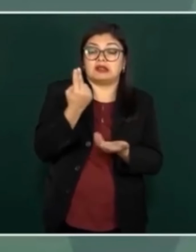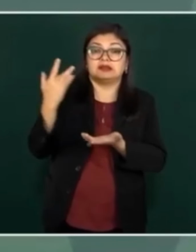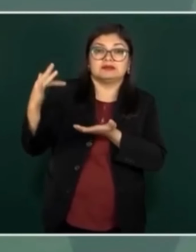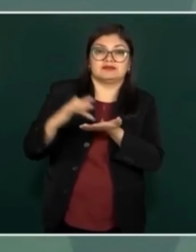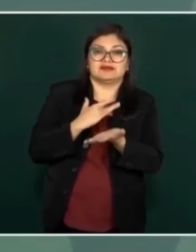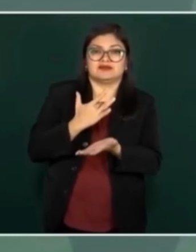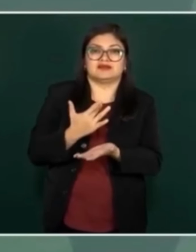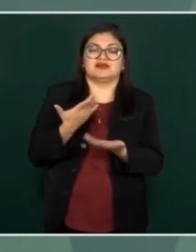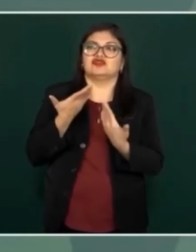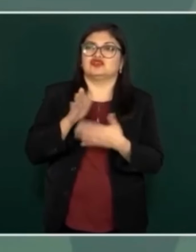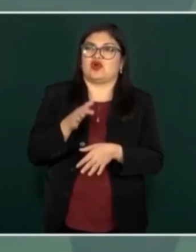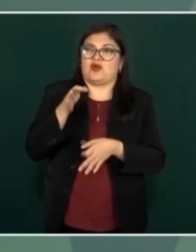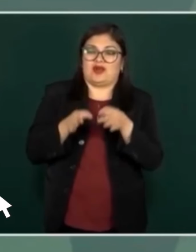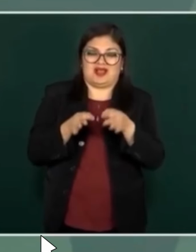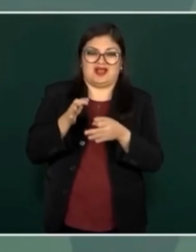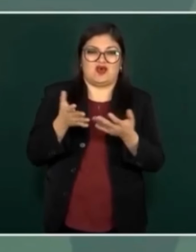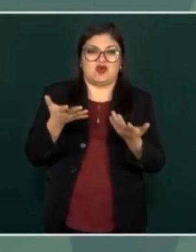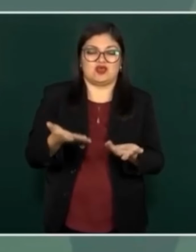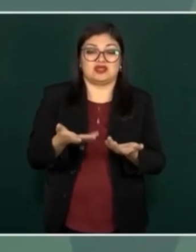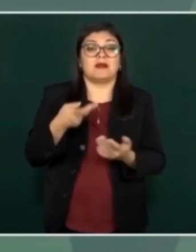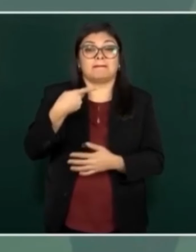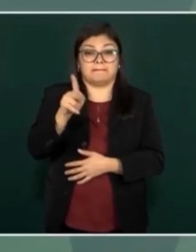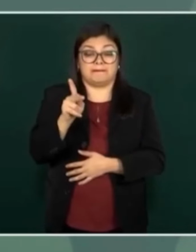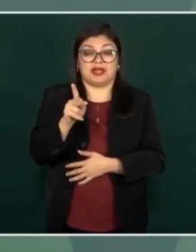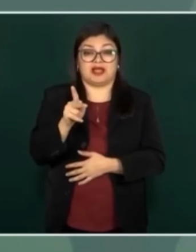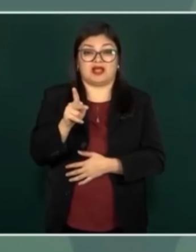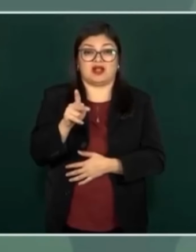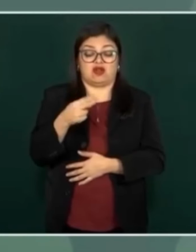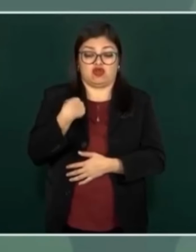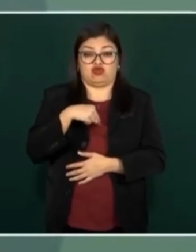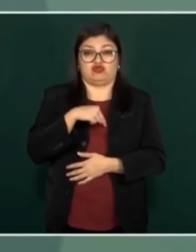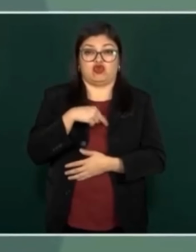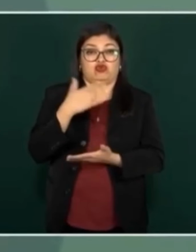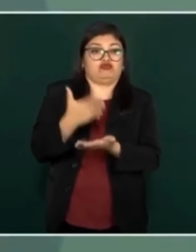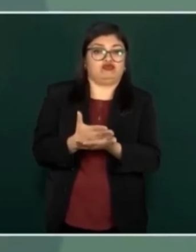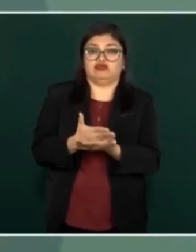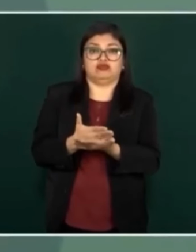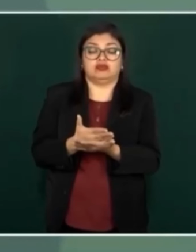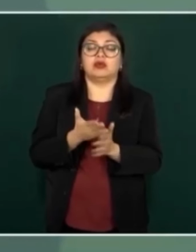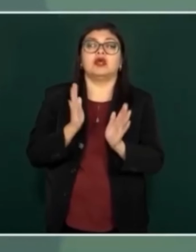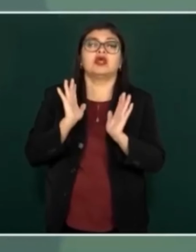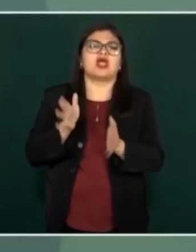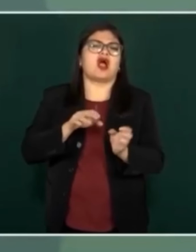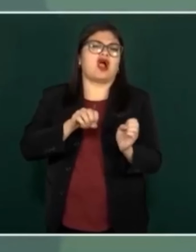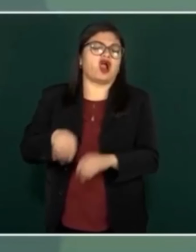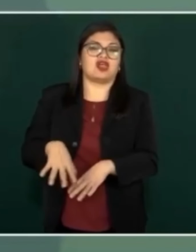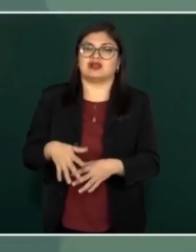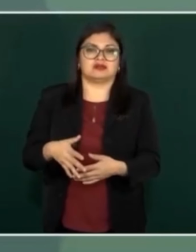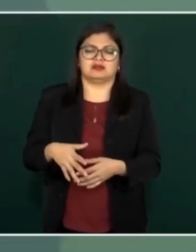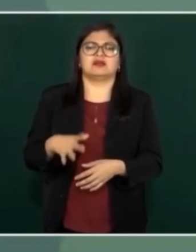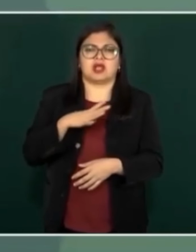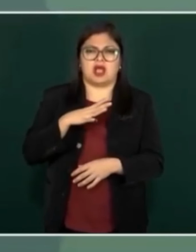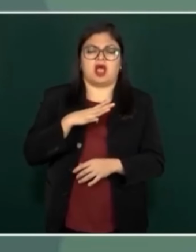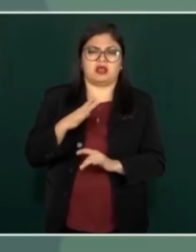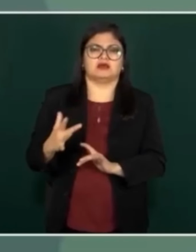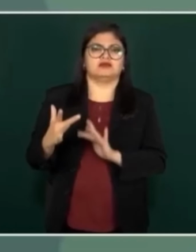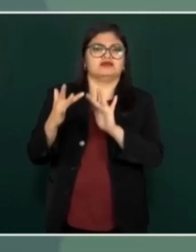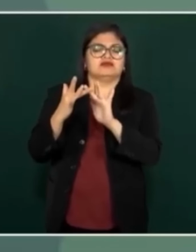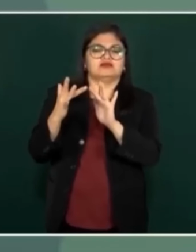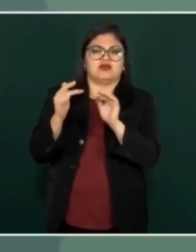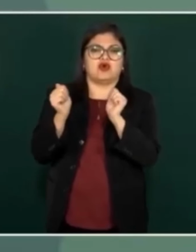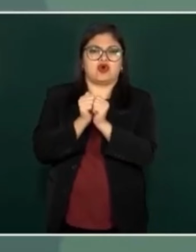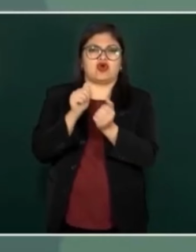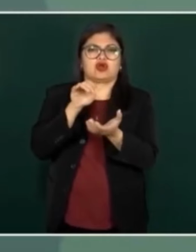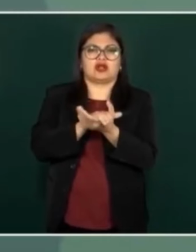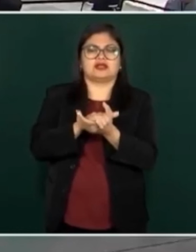el ámbito judicial, pero no nos hemos detenido ni nos vamos a detener. Tenemos un contacto con la esposa,